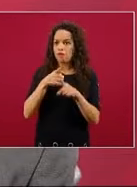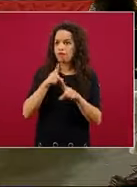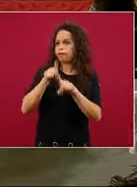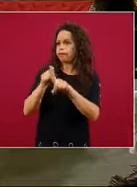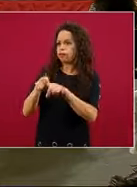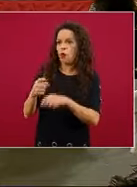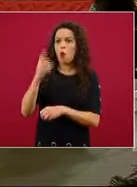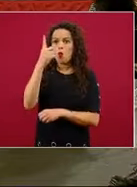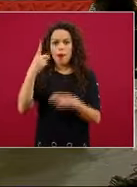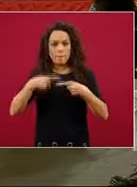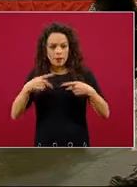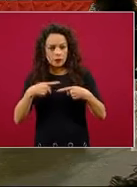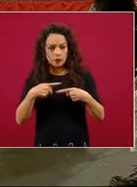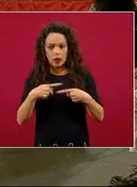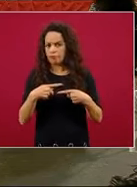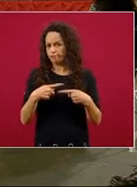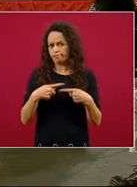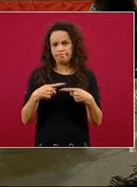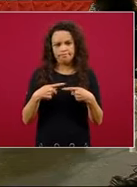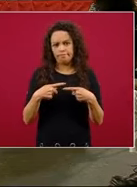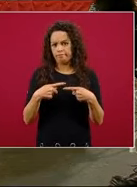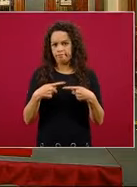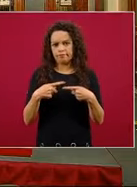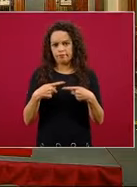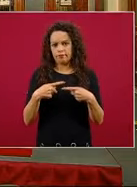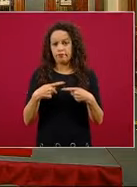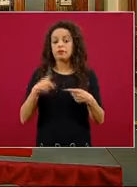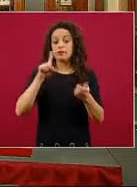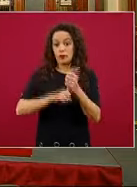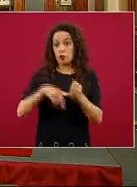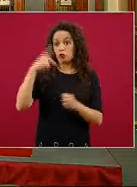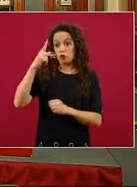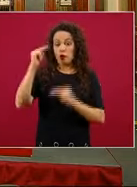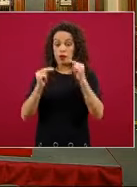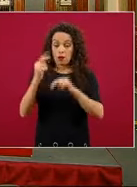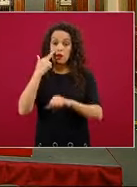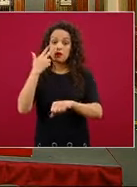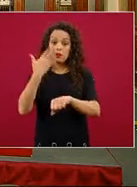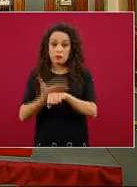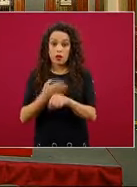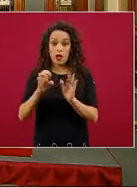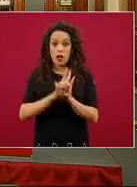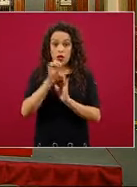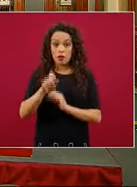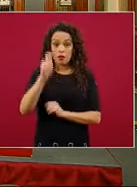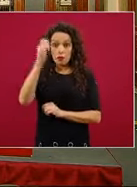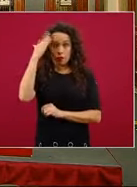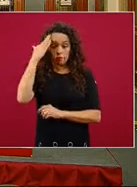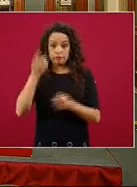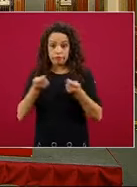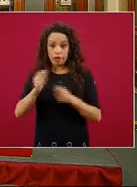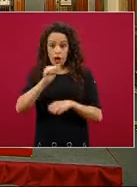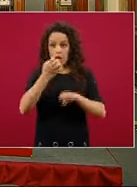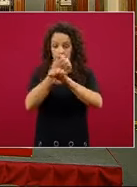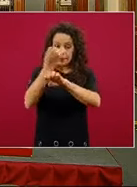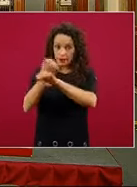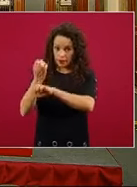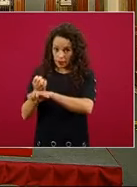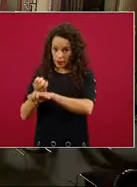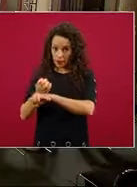una persona que ocupa un nivel de responsabilidad como son las y los mandatarios estatales.